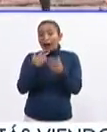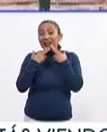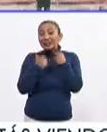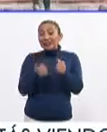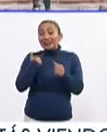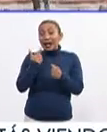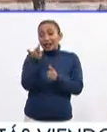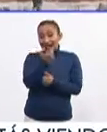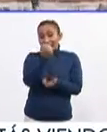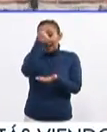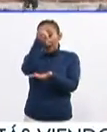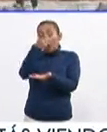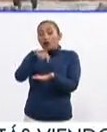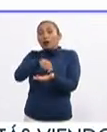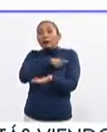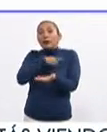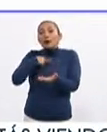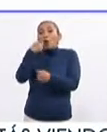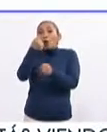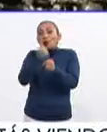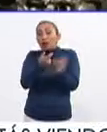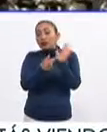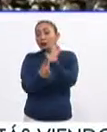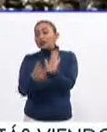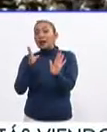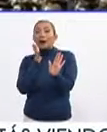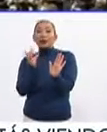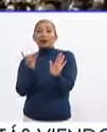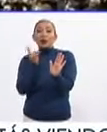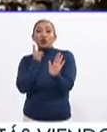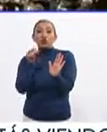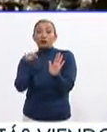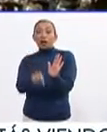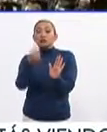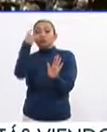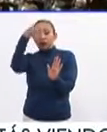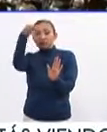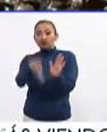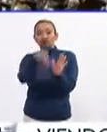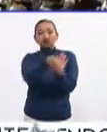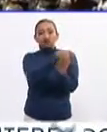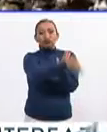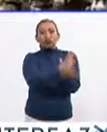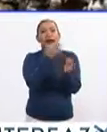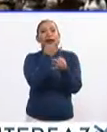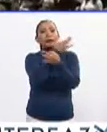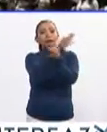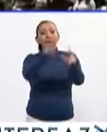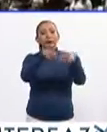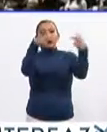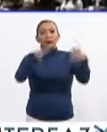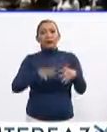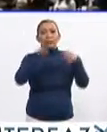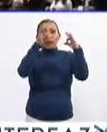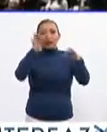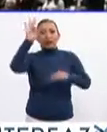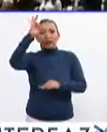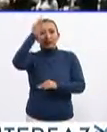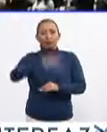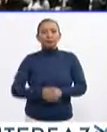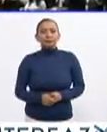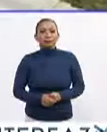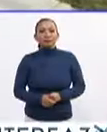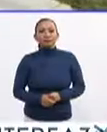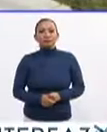Hacendaria, el presupuesto debe presentarse cada año ante la Cámara de Diputados para su aprobación y publicación en el Diario Oficial de la